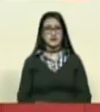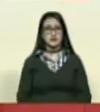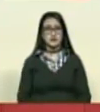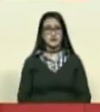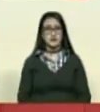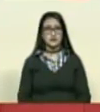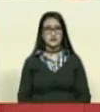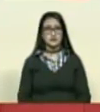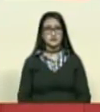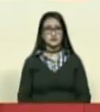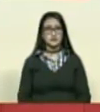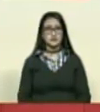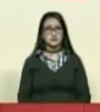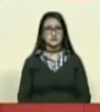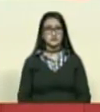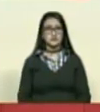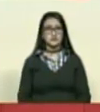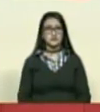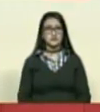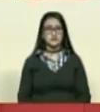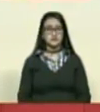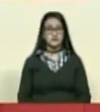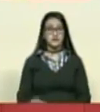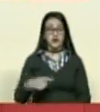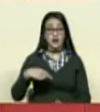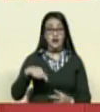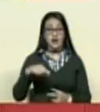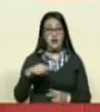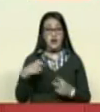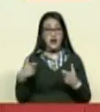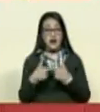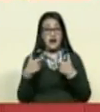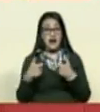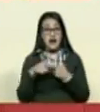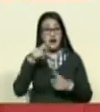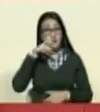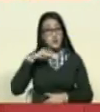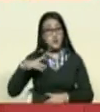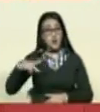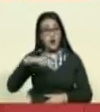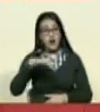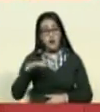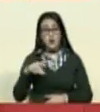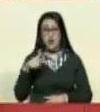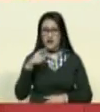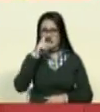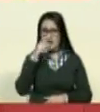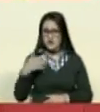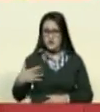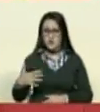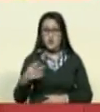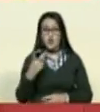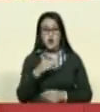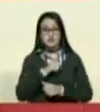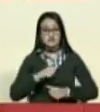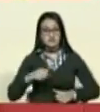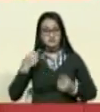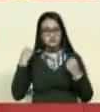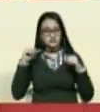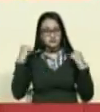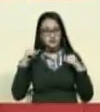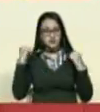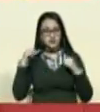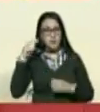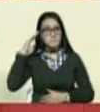Si nuestro concepto estratégico es la guerra de todo el pueblo, ¿verdad? Si este año ya hemos hecho dos ejercicios militares